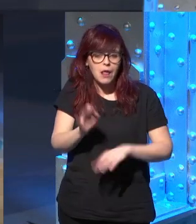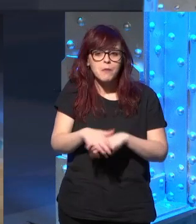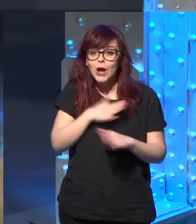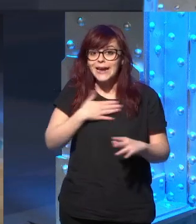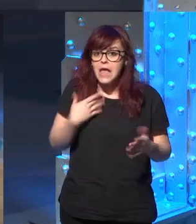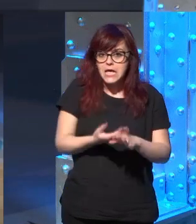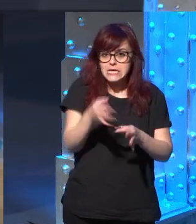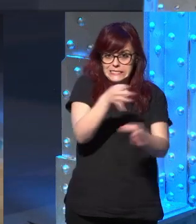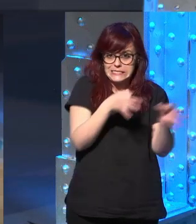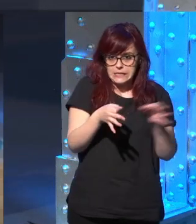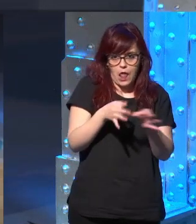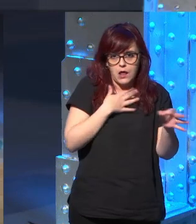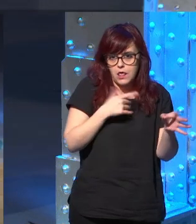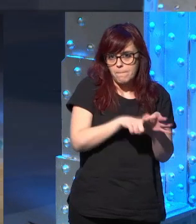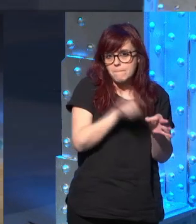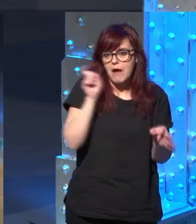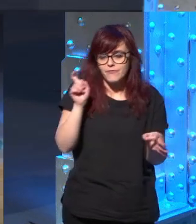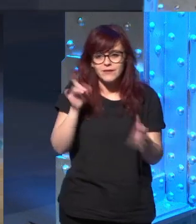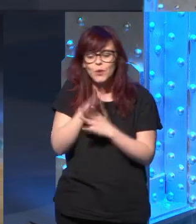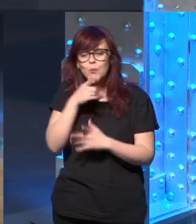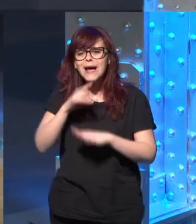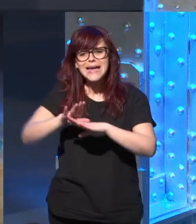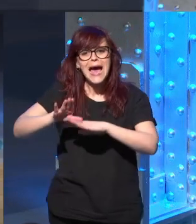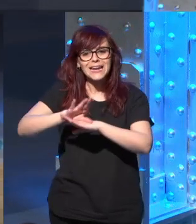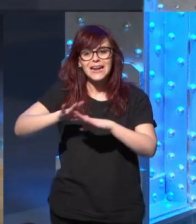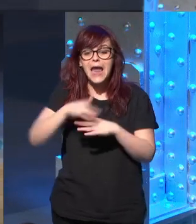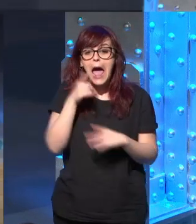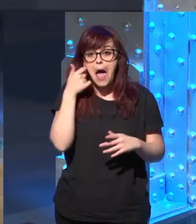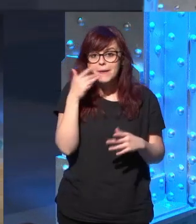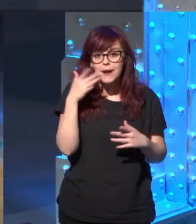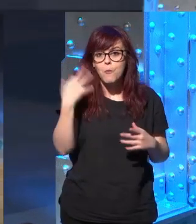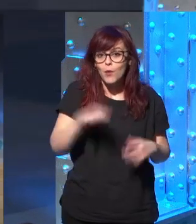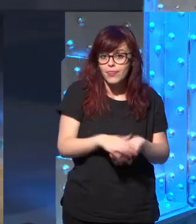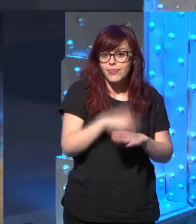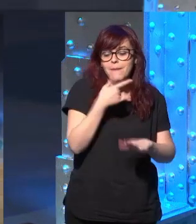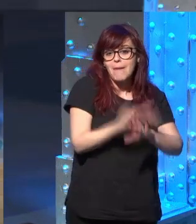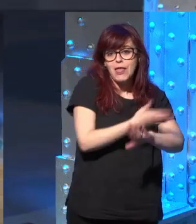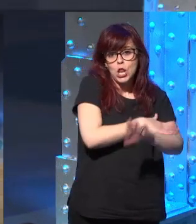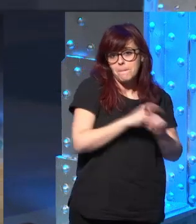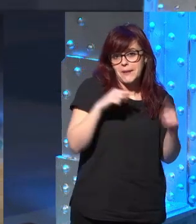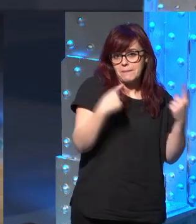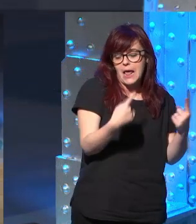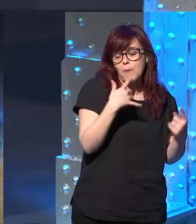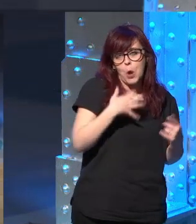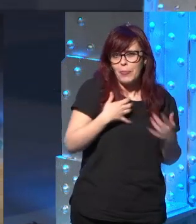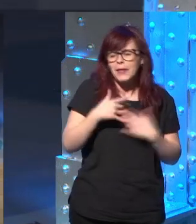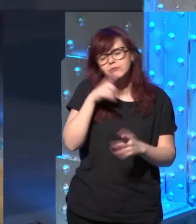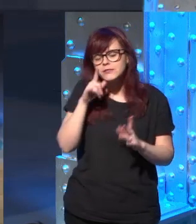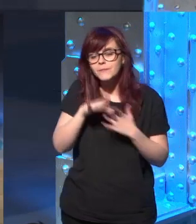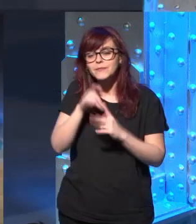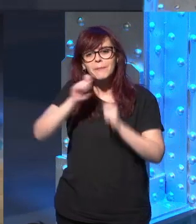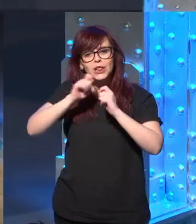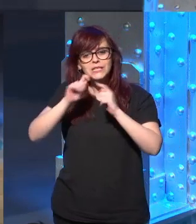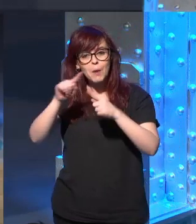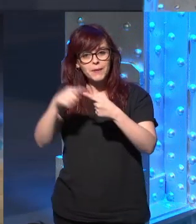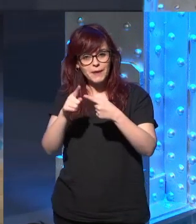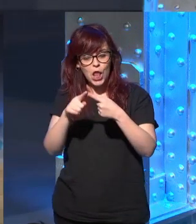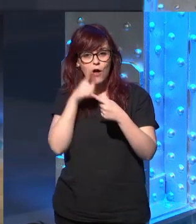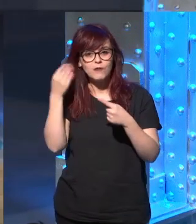necesitaba salir de la isla como fuera y miré todas las carreras que no se podían estudiar allí. La primera fue periodismo, la segunda opción